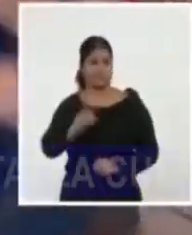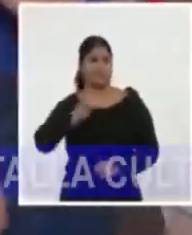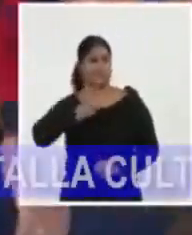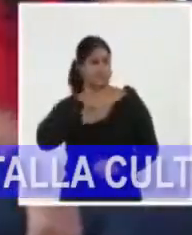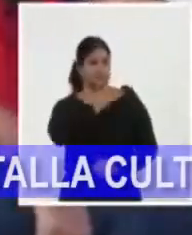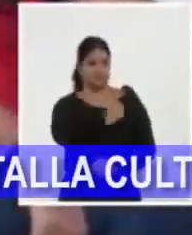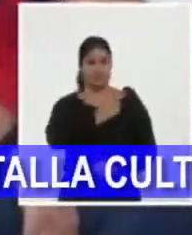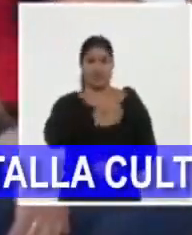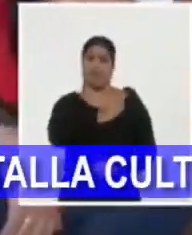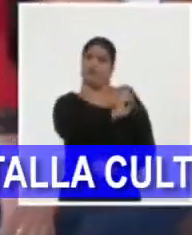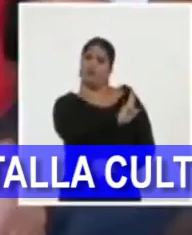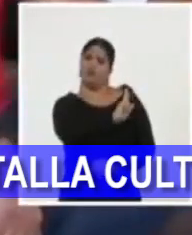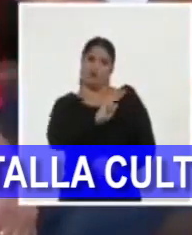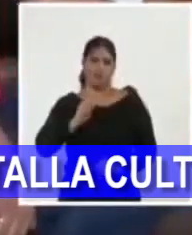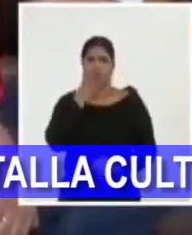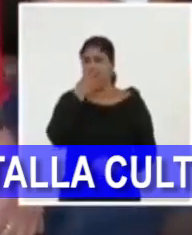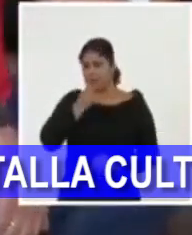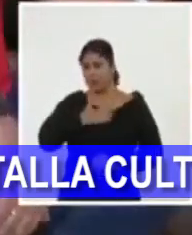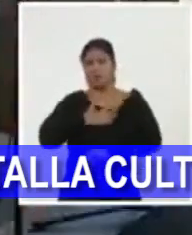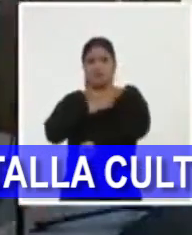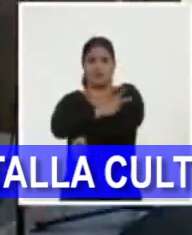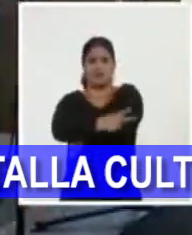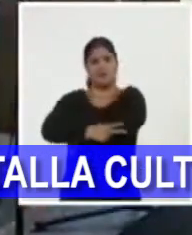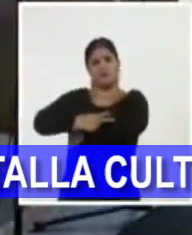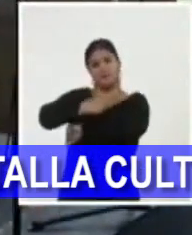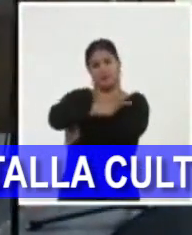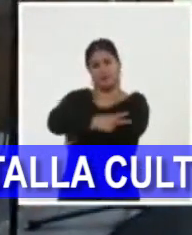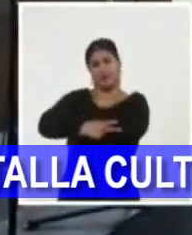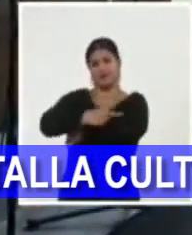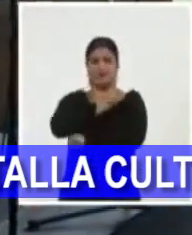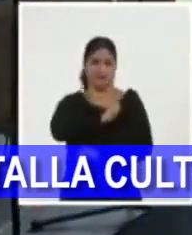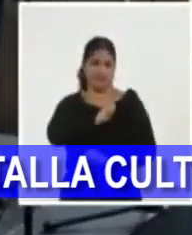Llegan que están las cosas que más quiero.